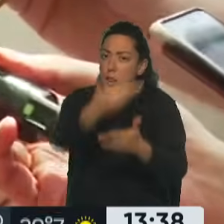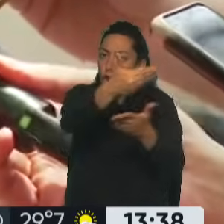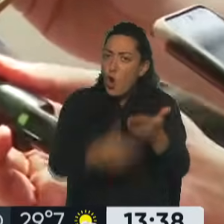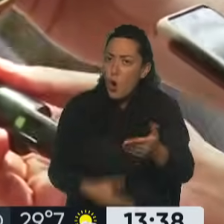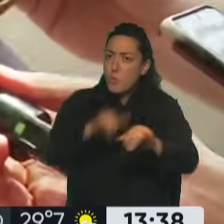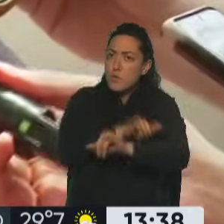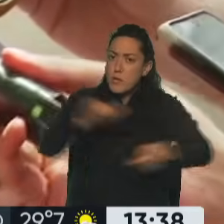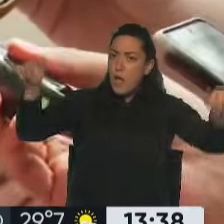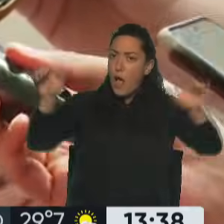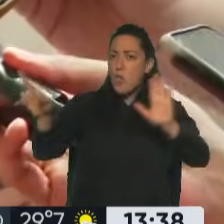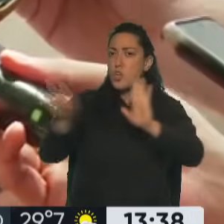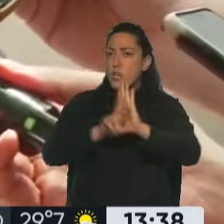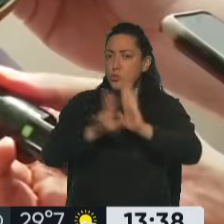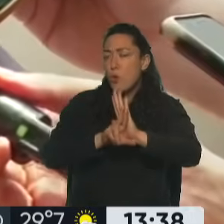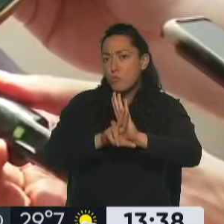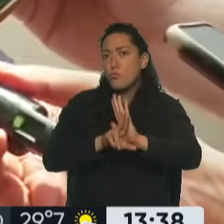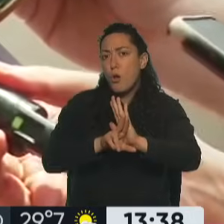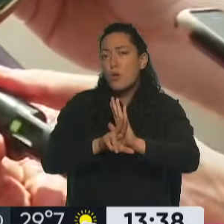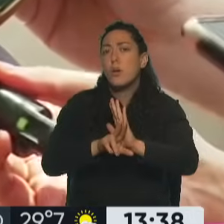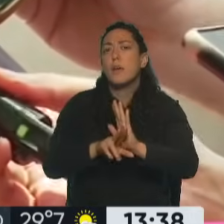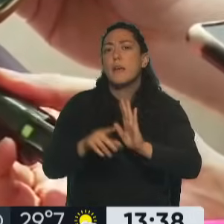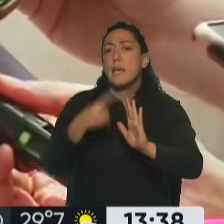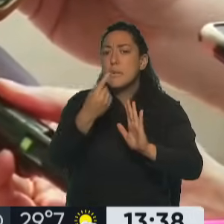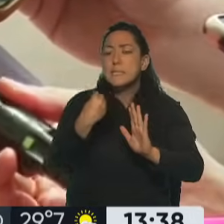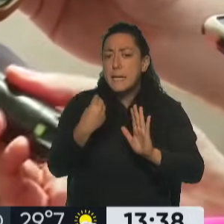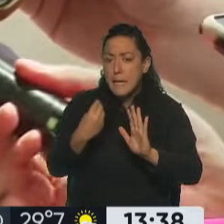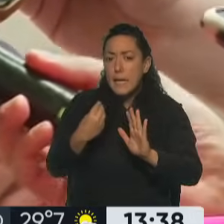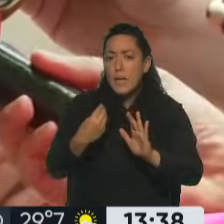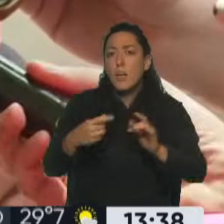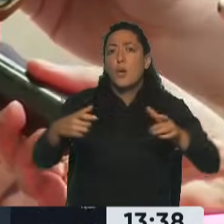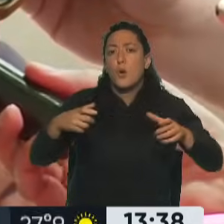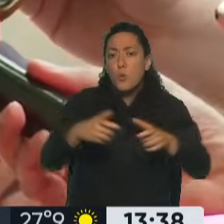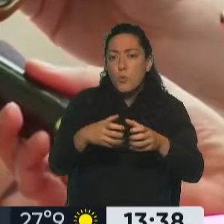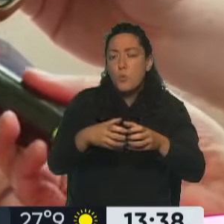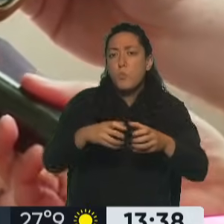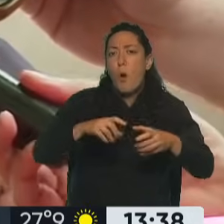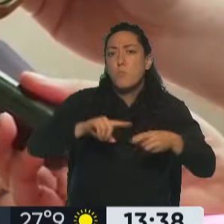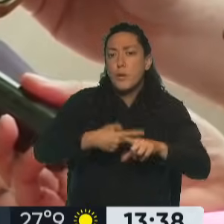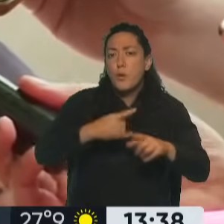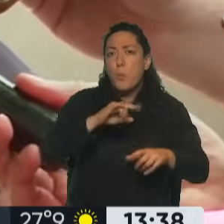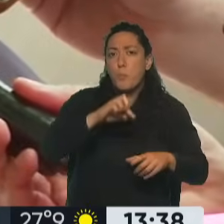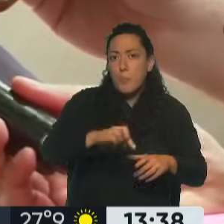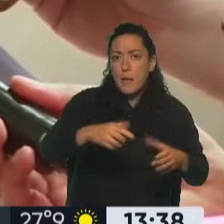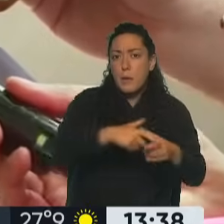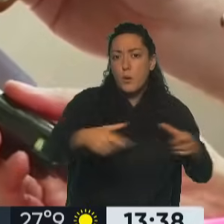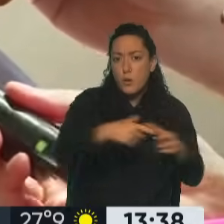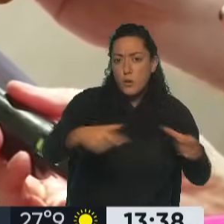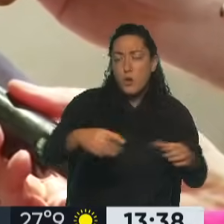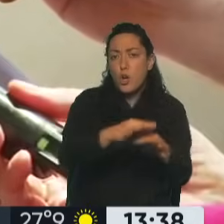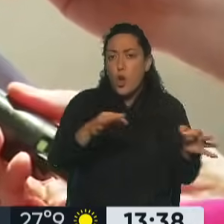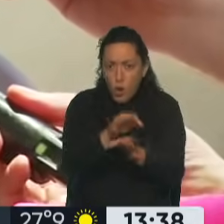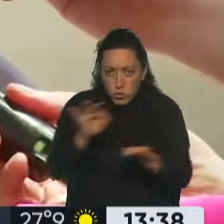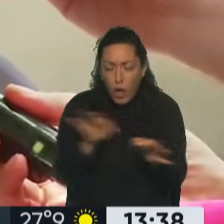saque una resolución diciendo que las boletas de Unión por la Patria que están siendo